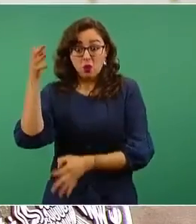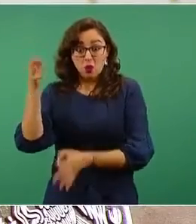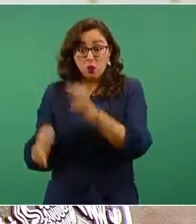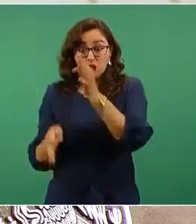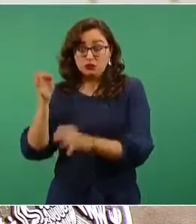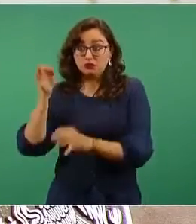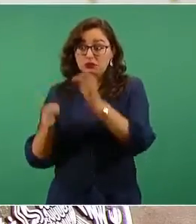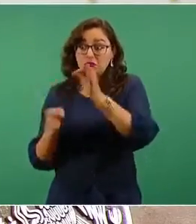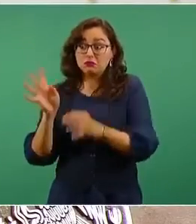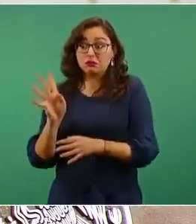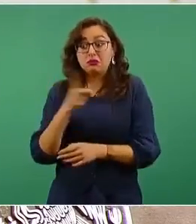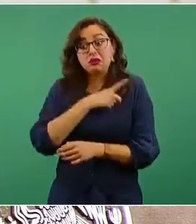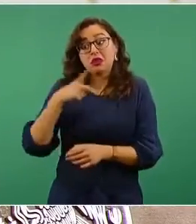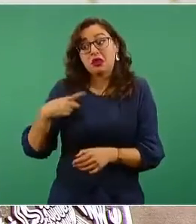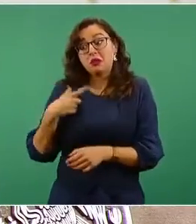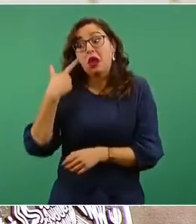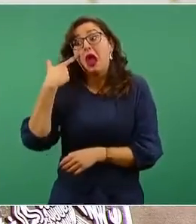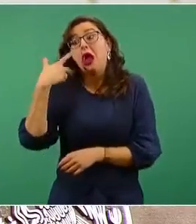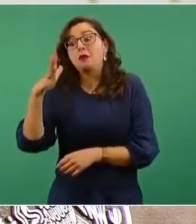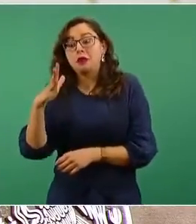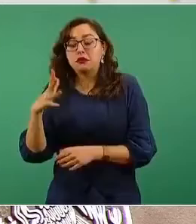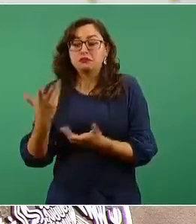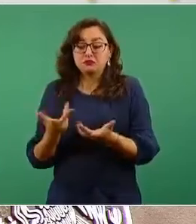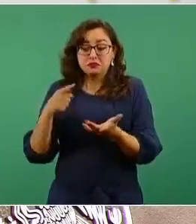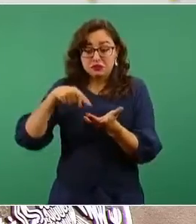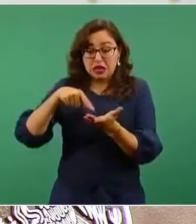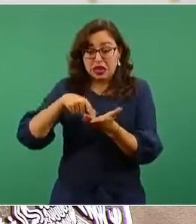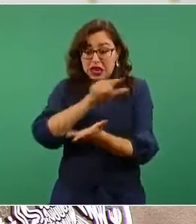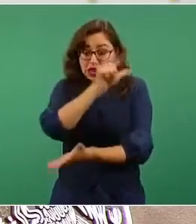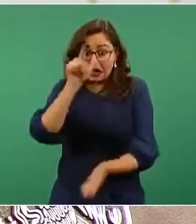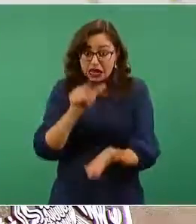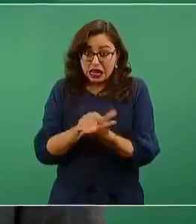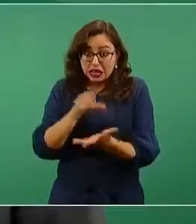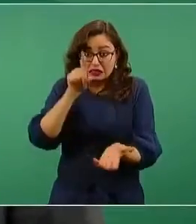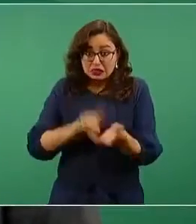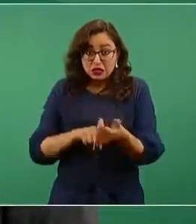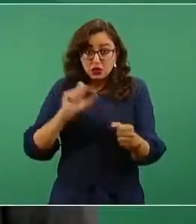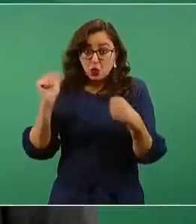que viole derechos constitucionales, nada.